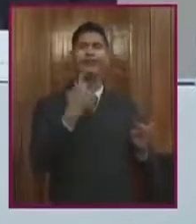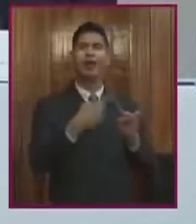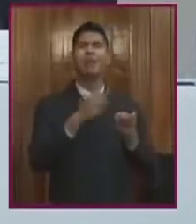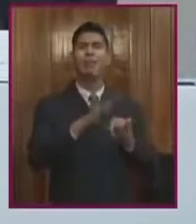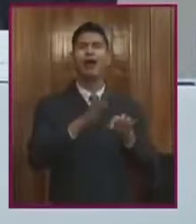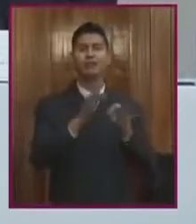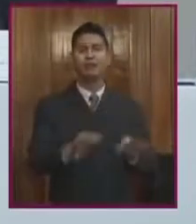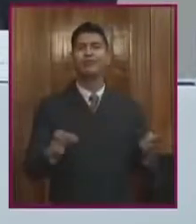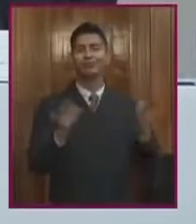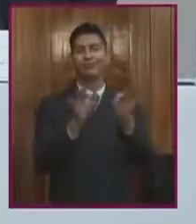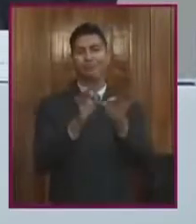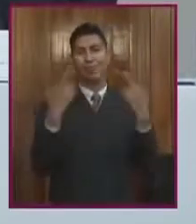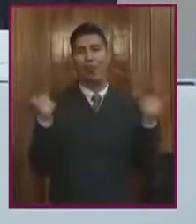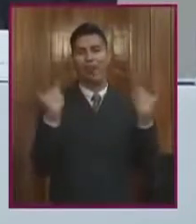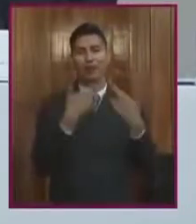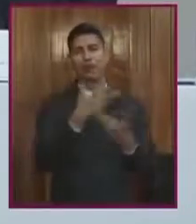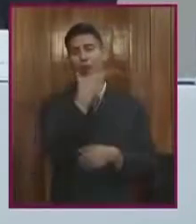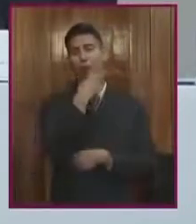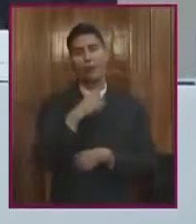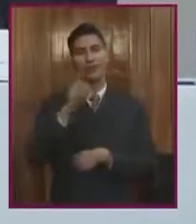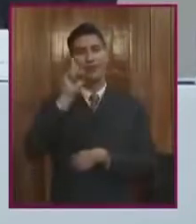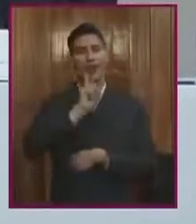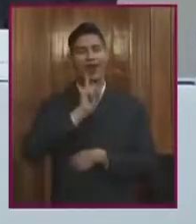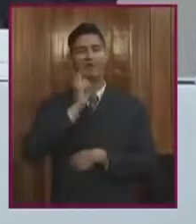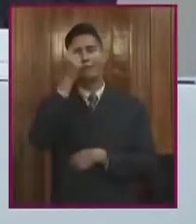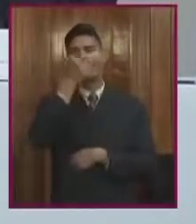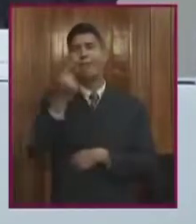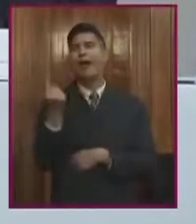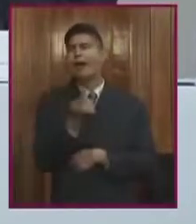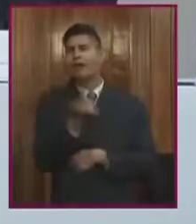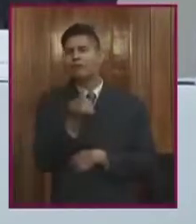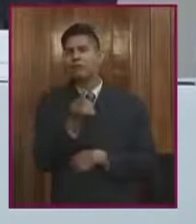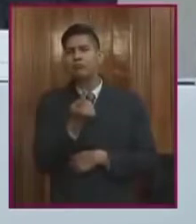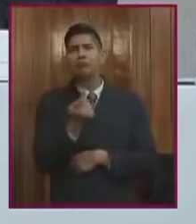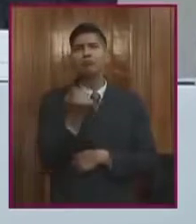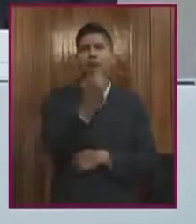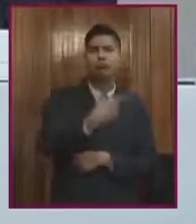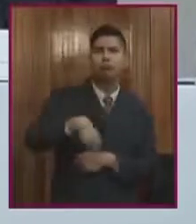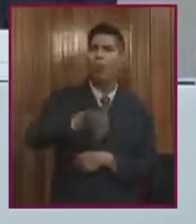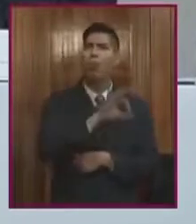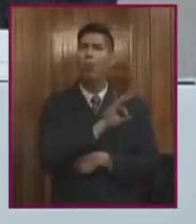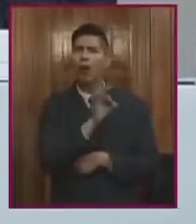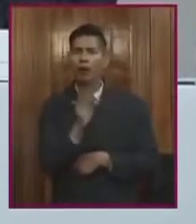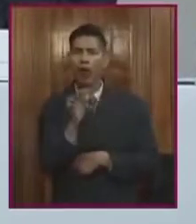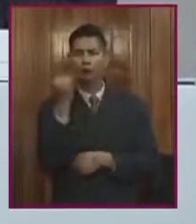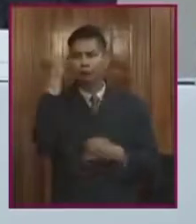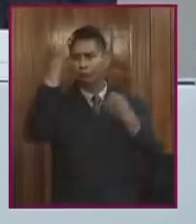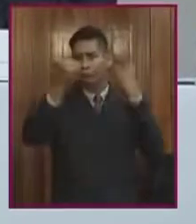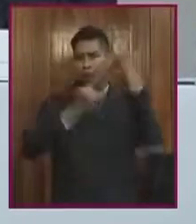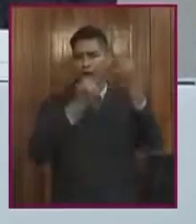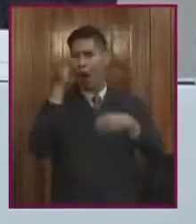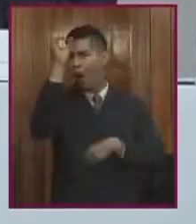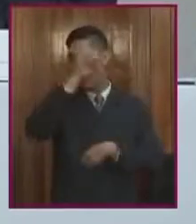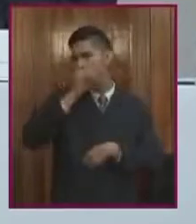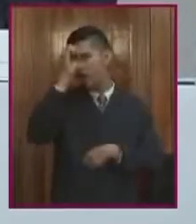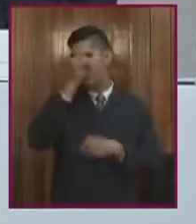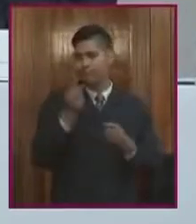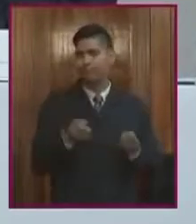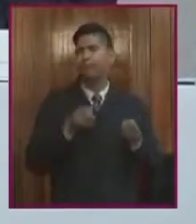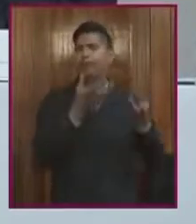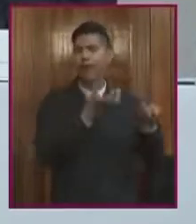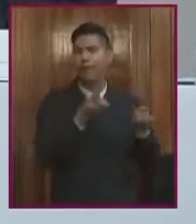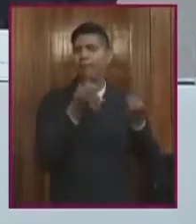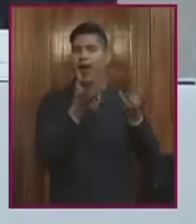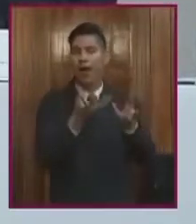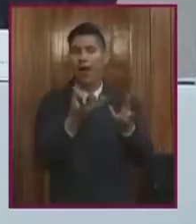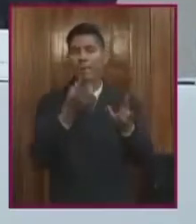nuestros académicos y académicas, para que discutan y compartan sus propuestas, sus opiniones y críticas